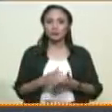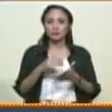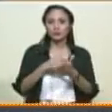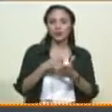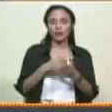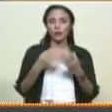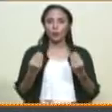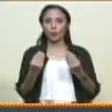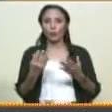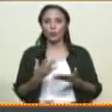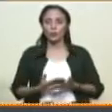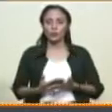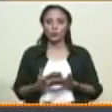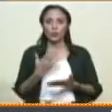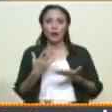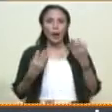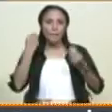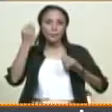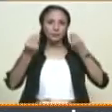muy peligrosa, podemos caer en la anarquía.